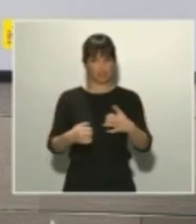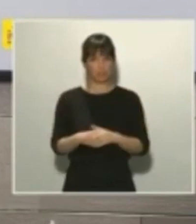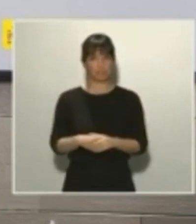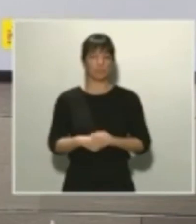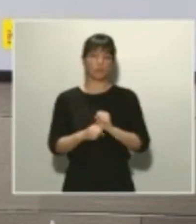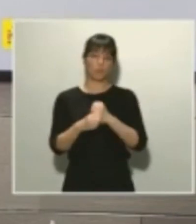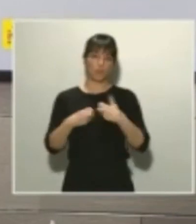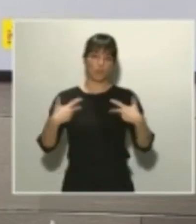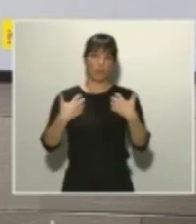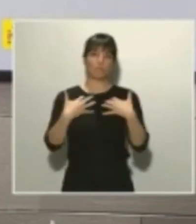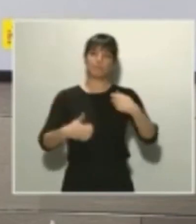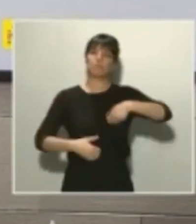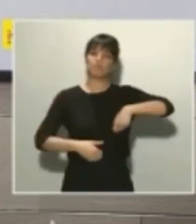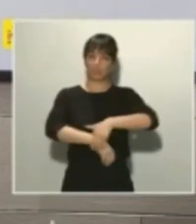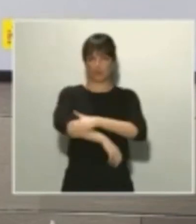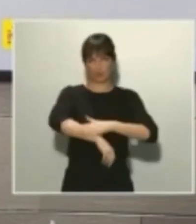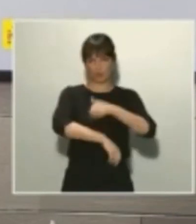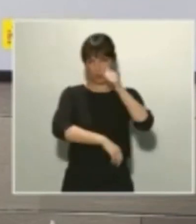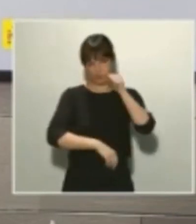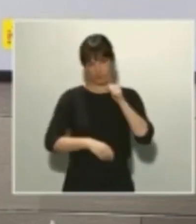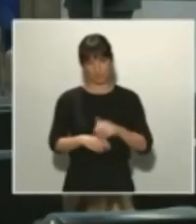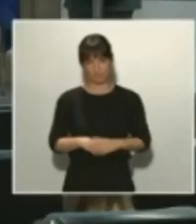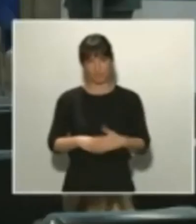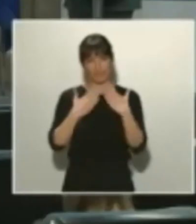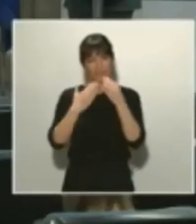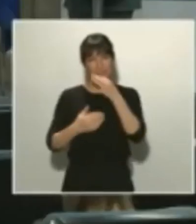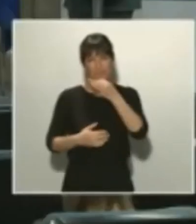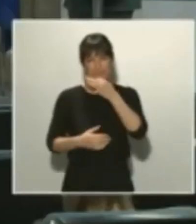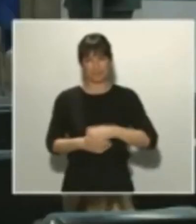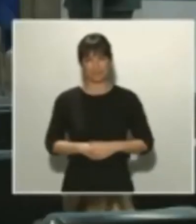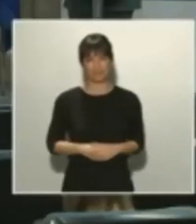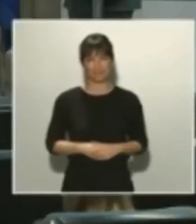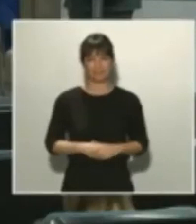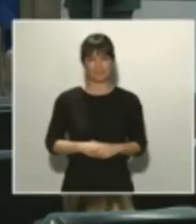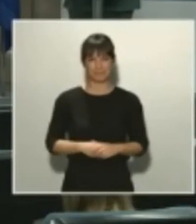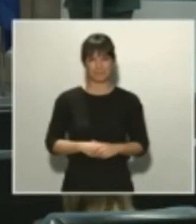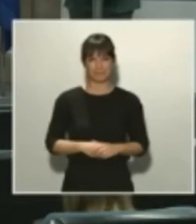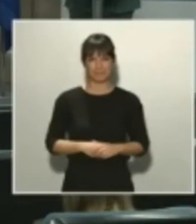el presidente del gobierno Pedro Sánchez gracias y buenas tardes gracias